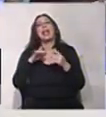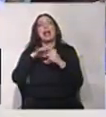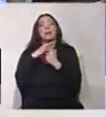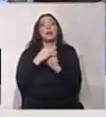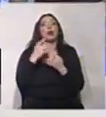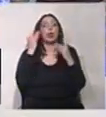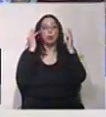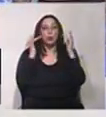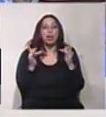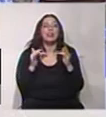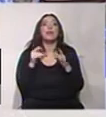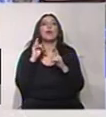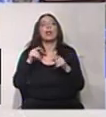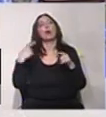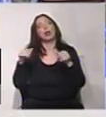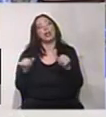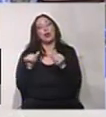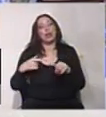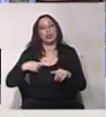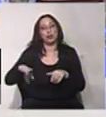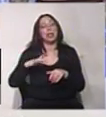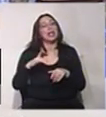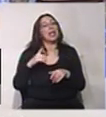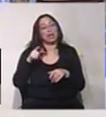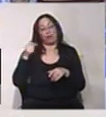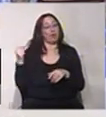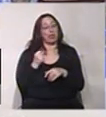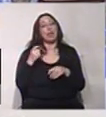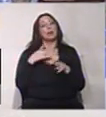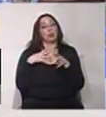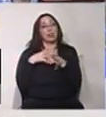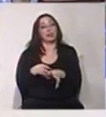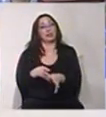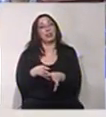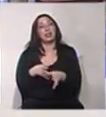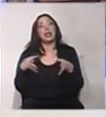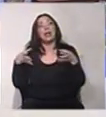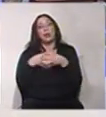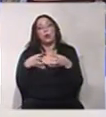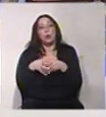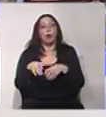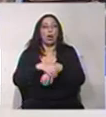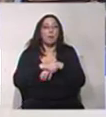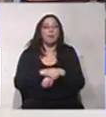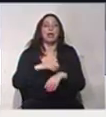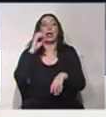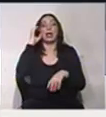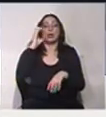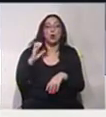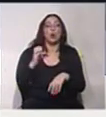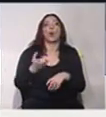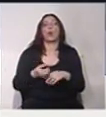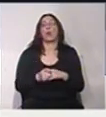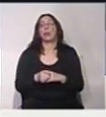y otros actores sociales. Entonces eso es clave, es realmente un desafío. Claro. Sí, el grupo de amistades, ¿no?, el club. Ahí está,